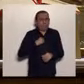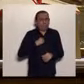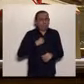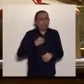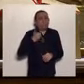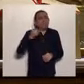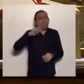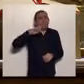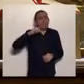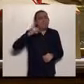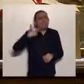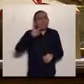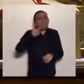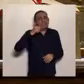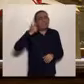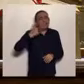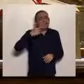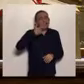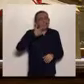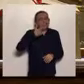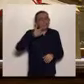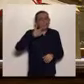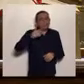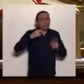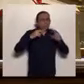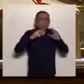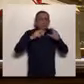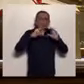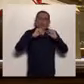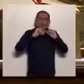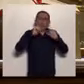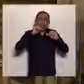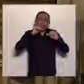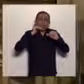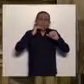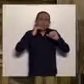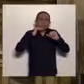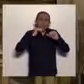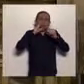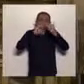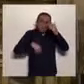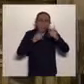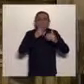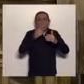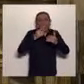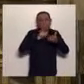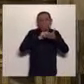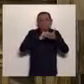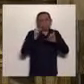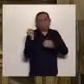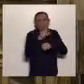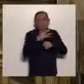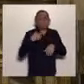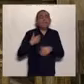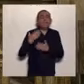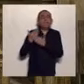@pvocacionalbsas. Ahí vas a encontrar también un número de WhatsApp con mensajito de texto, que es lo más fácil escribir allí. Les